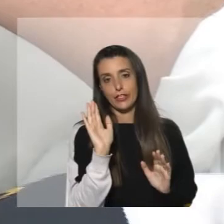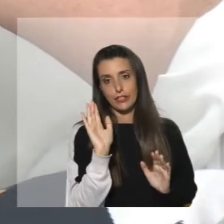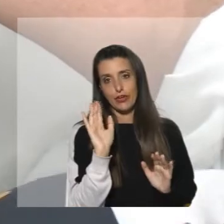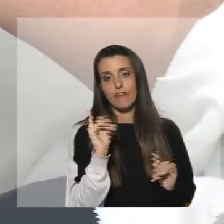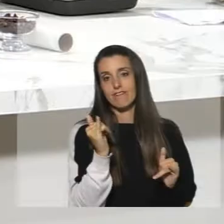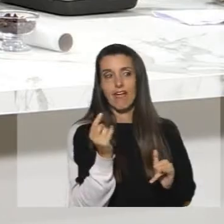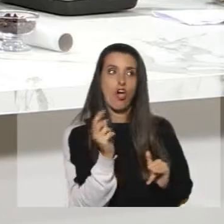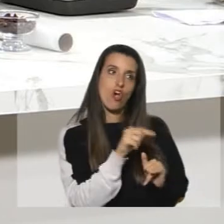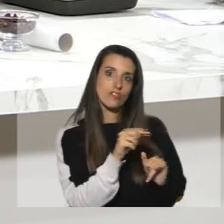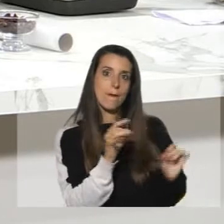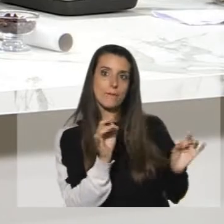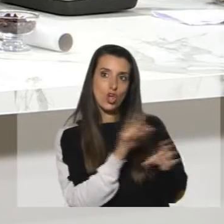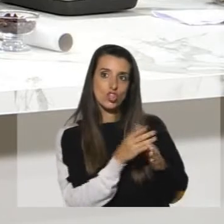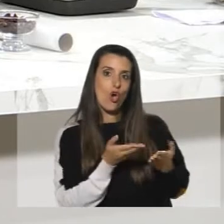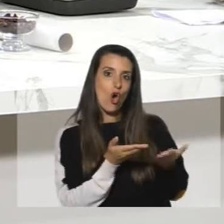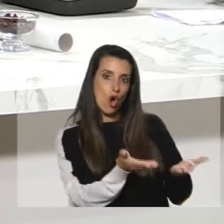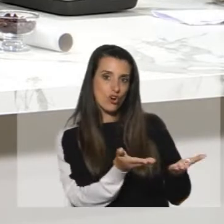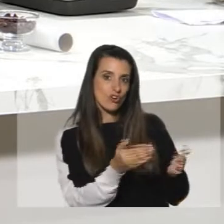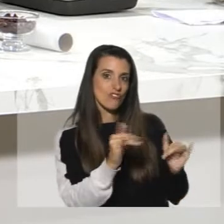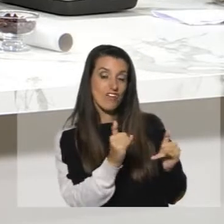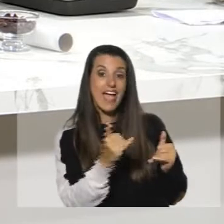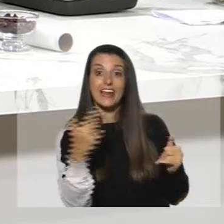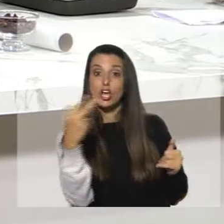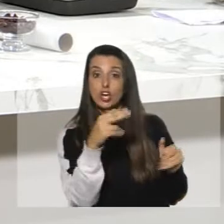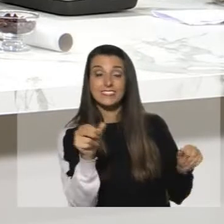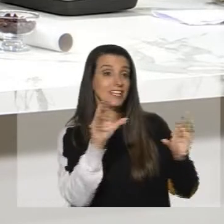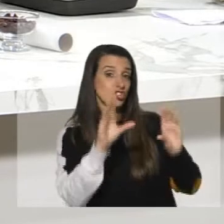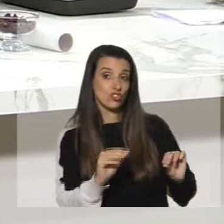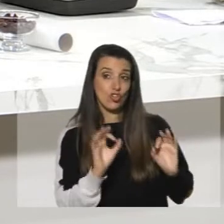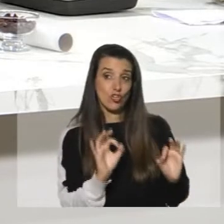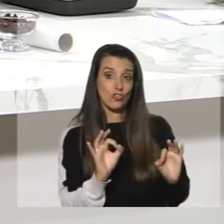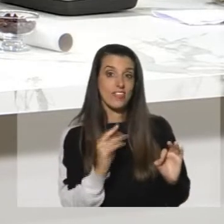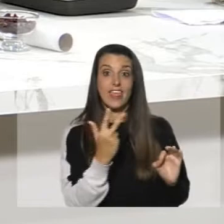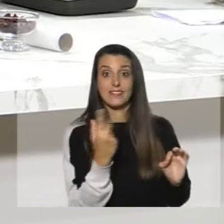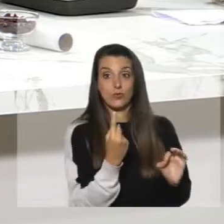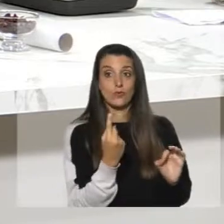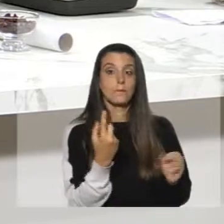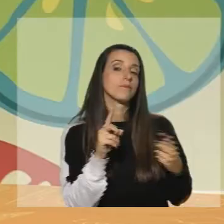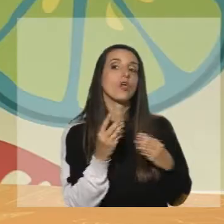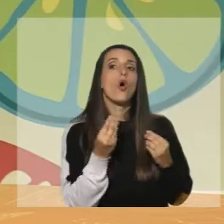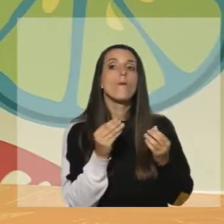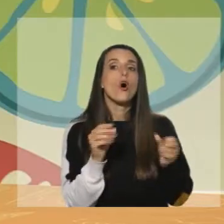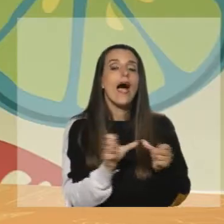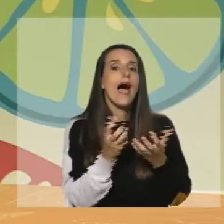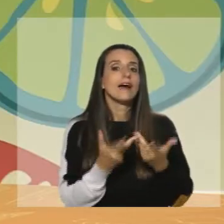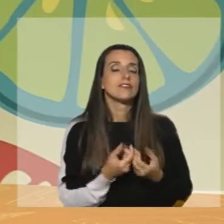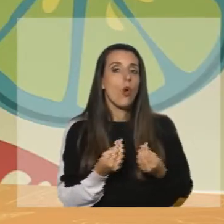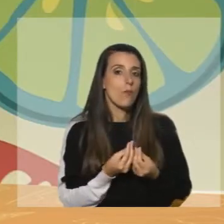ya tengo una chapa en el horno. Sí, ya está en la tanda, increíble. Tenemos los pancitos en el horno. Pero en 3 segundos. Y para armar las bolitas es de